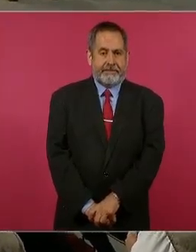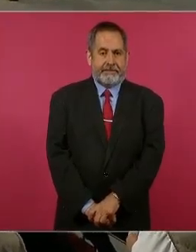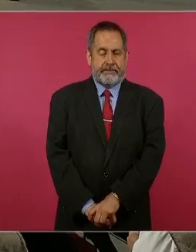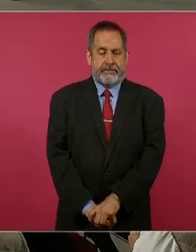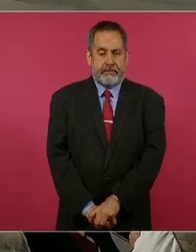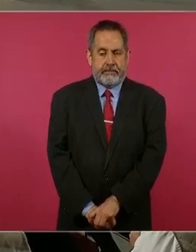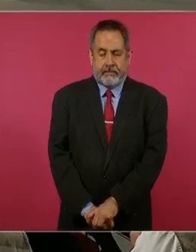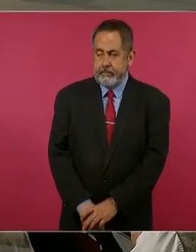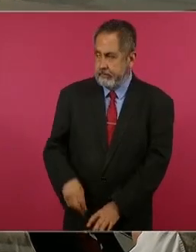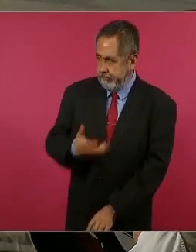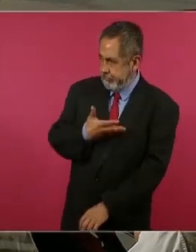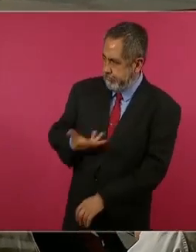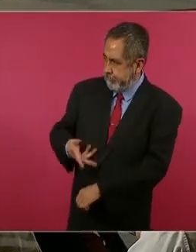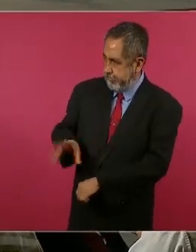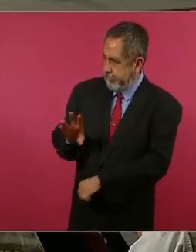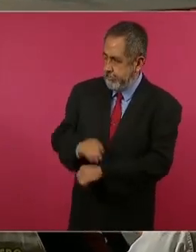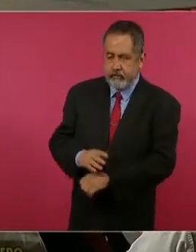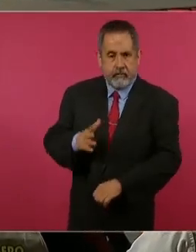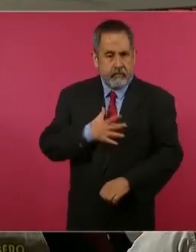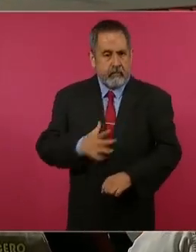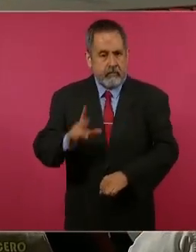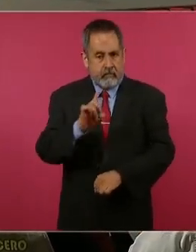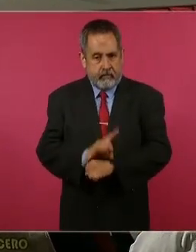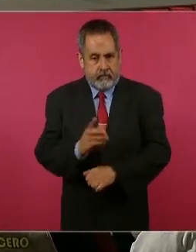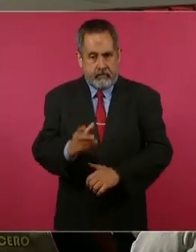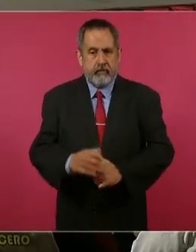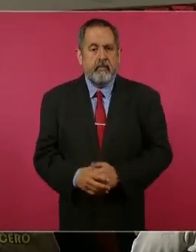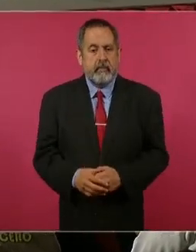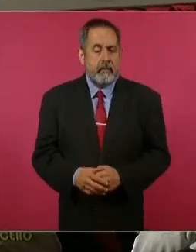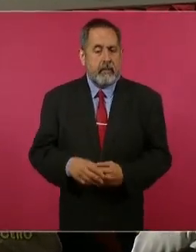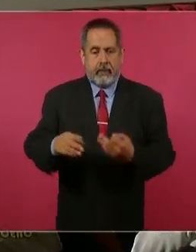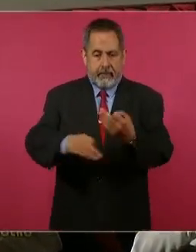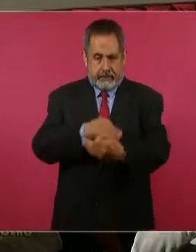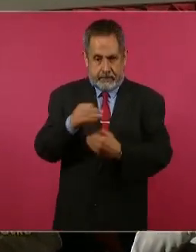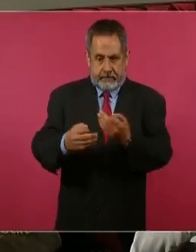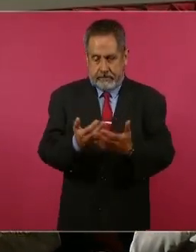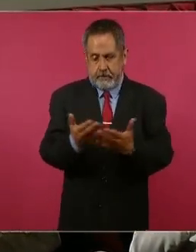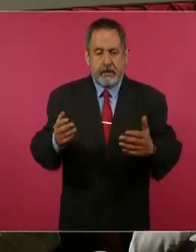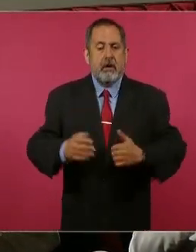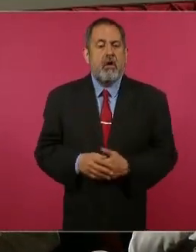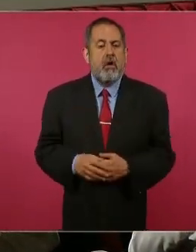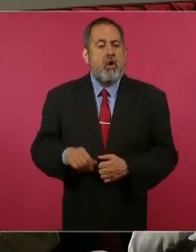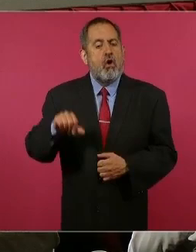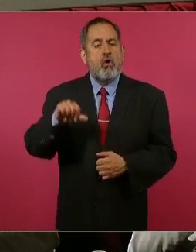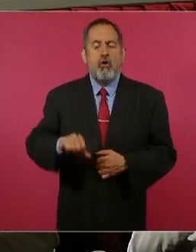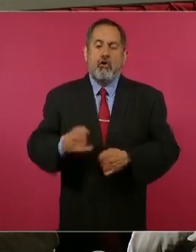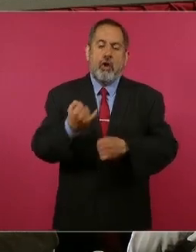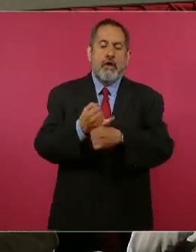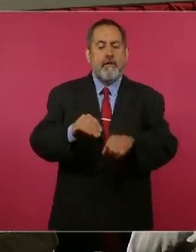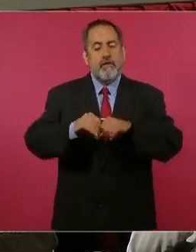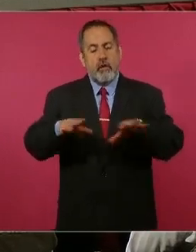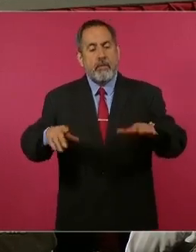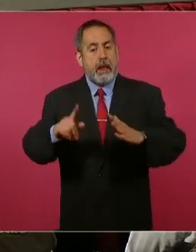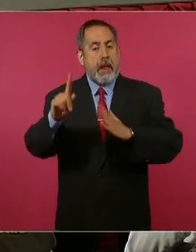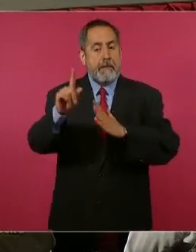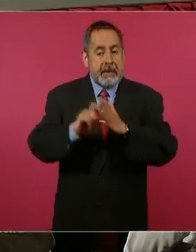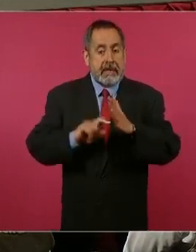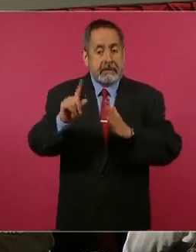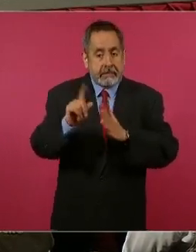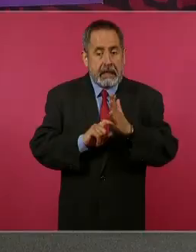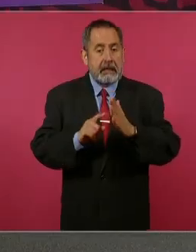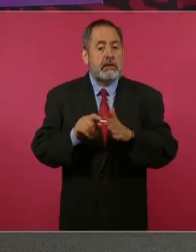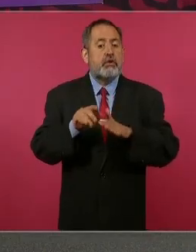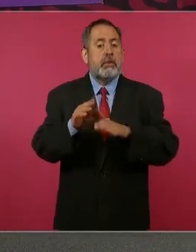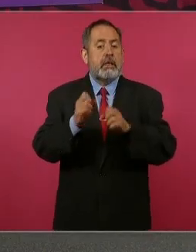Con su permiso, presidente. Buenos días a todas y a todos. Vamos a dar el informe mensual de seguridad